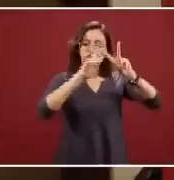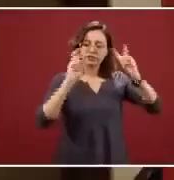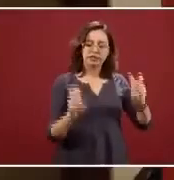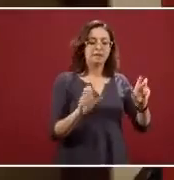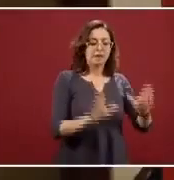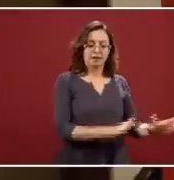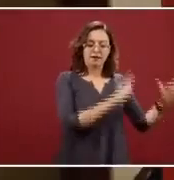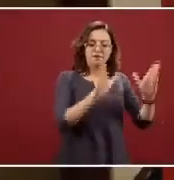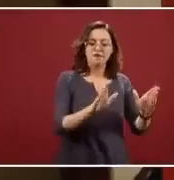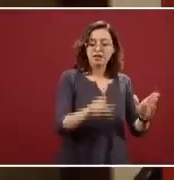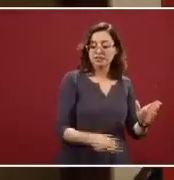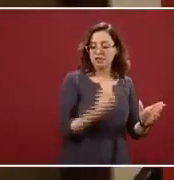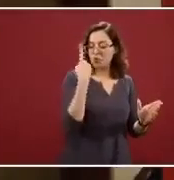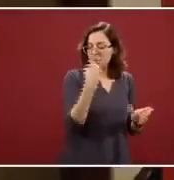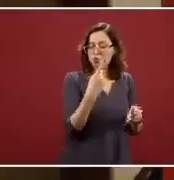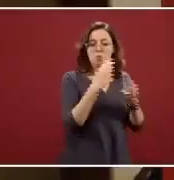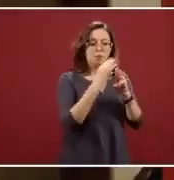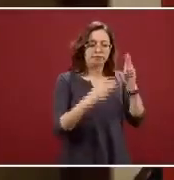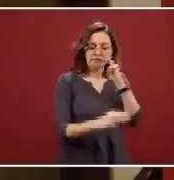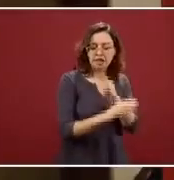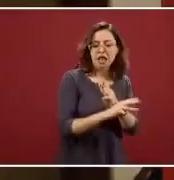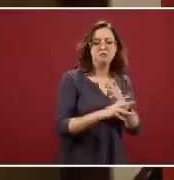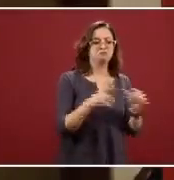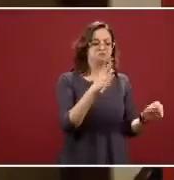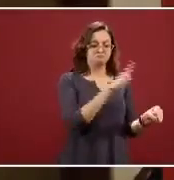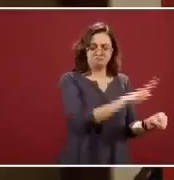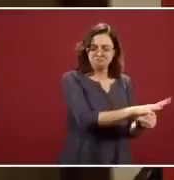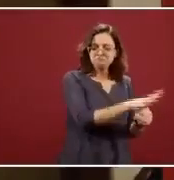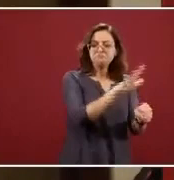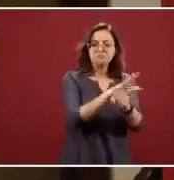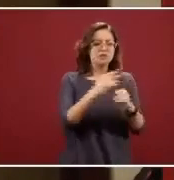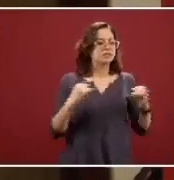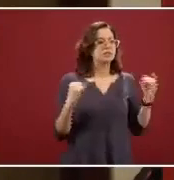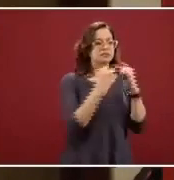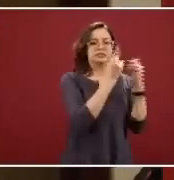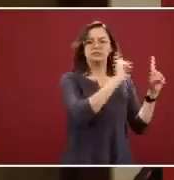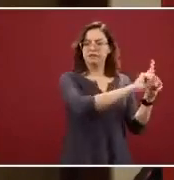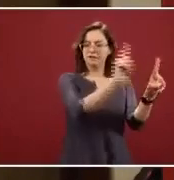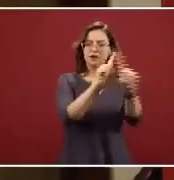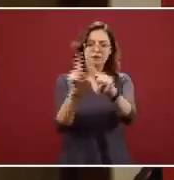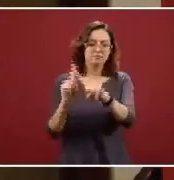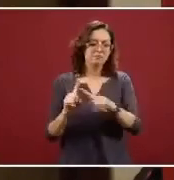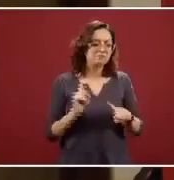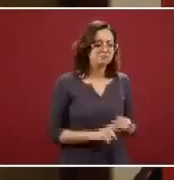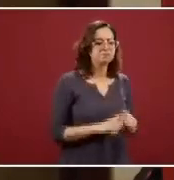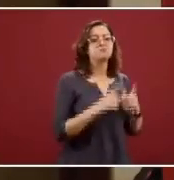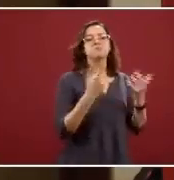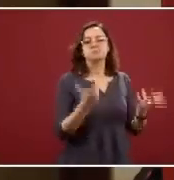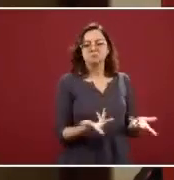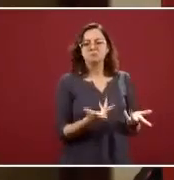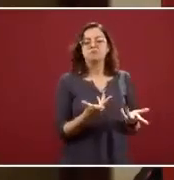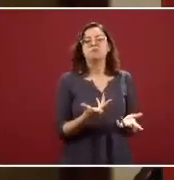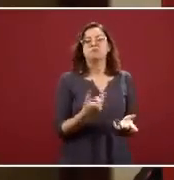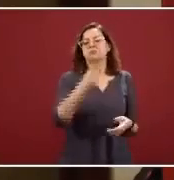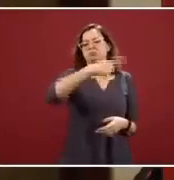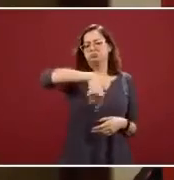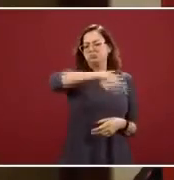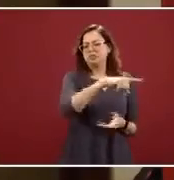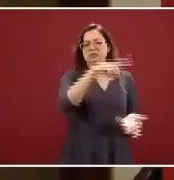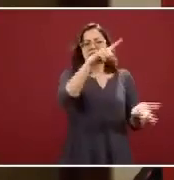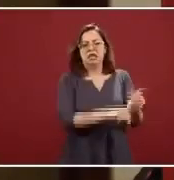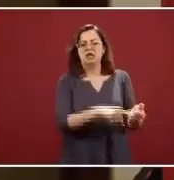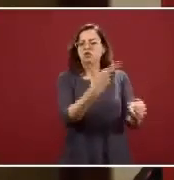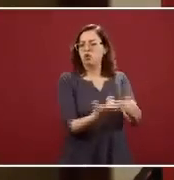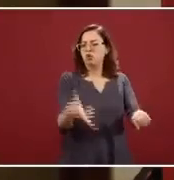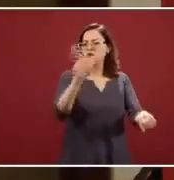con los insumos que actualmente se tienen en las diferentes instituciones, y muchas de las instituciones pueden, con los insumos que se